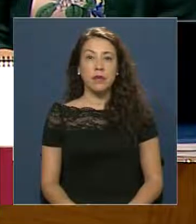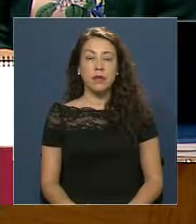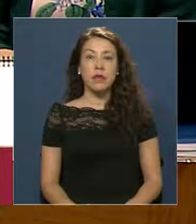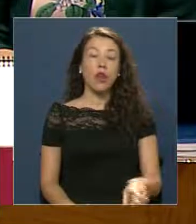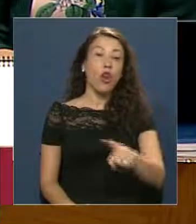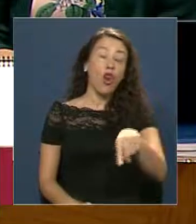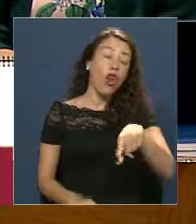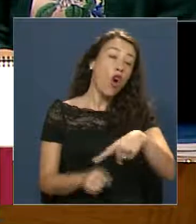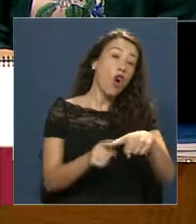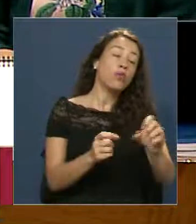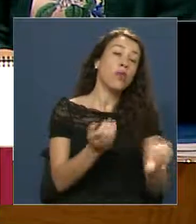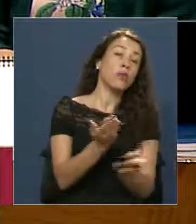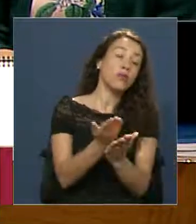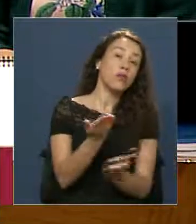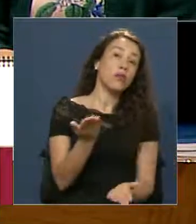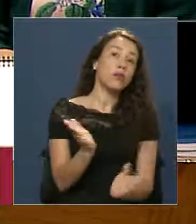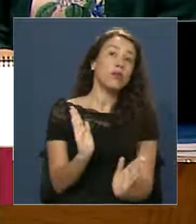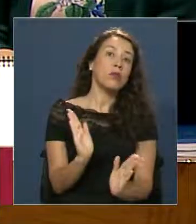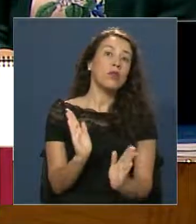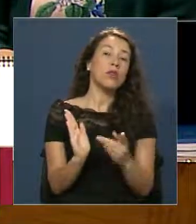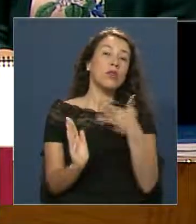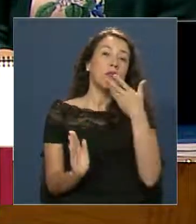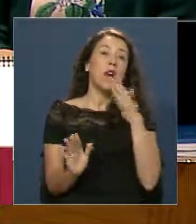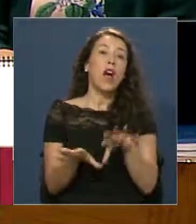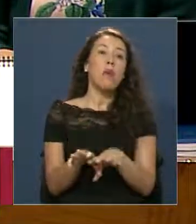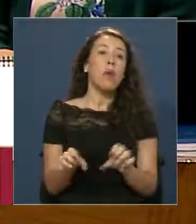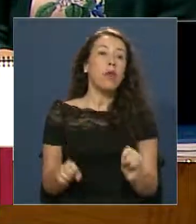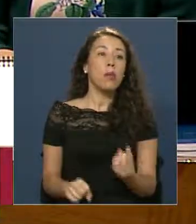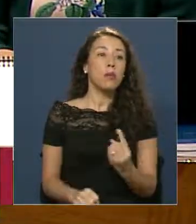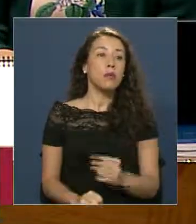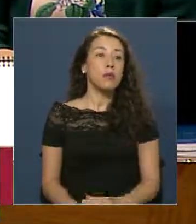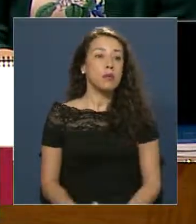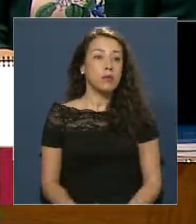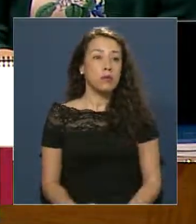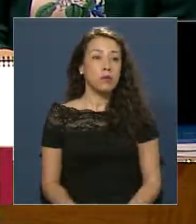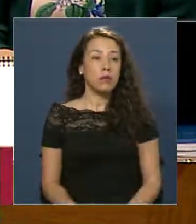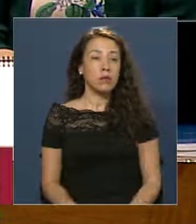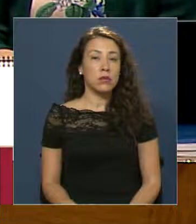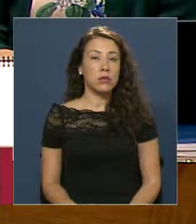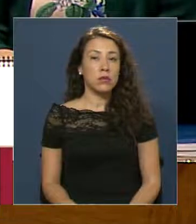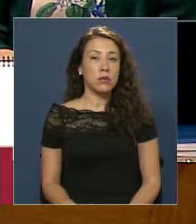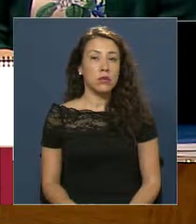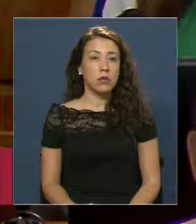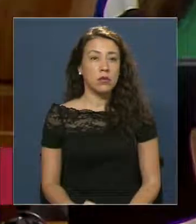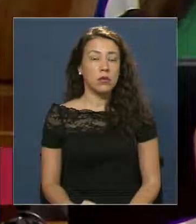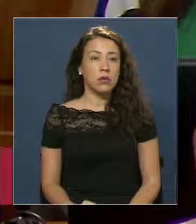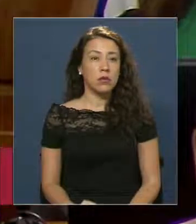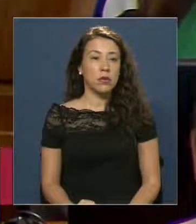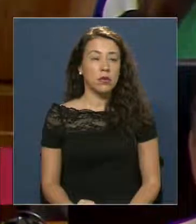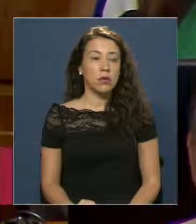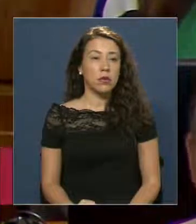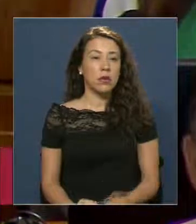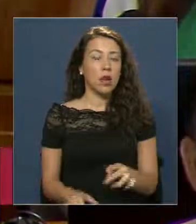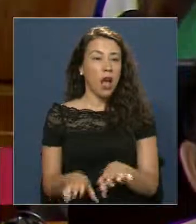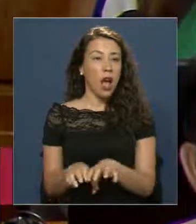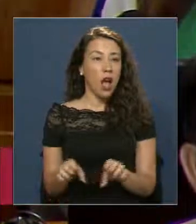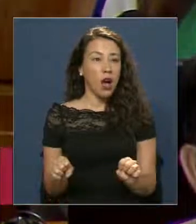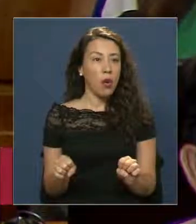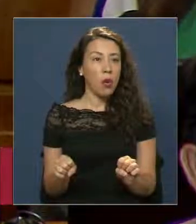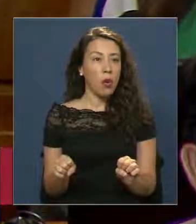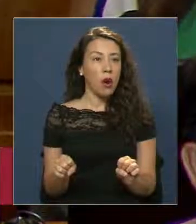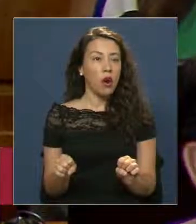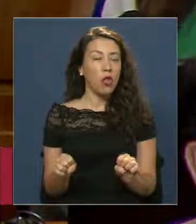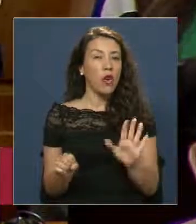adjuntarán sus intervenciones y lo votamos como era el acuerdo original. Eso es. Pero lo que me dicen en el fondo aquí, un Eso acuerdo es. Desvalidó al